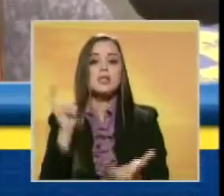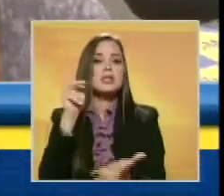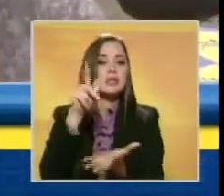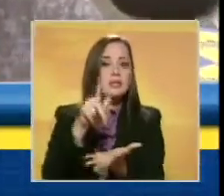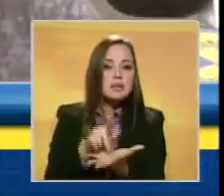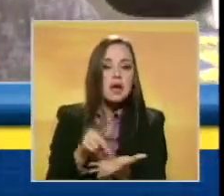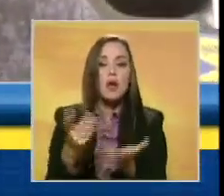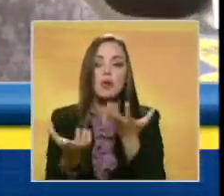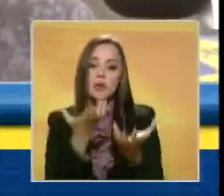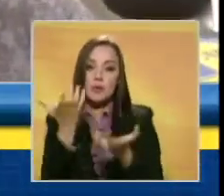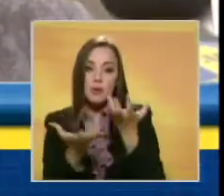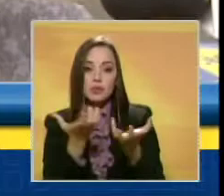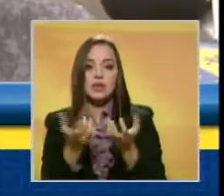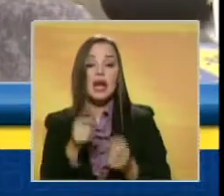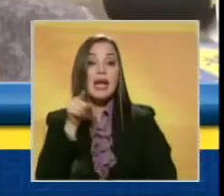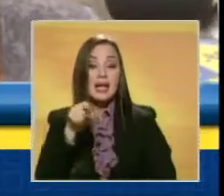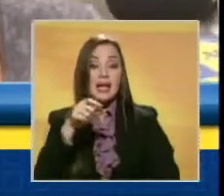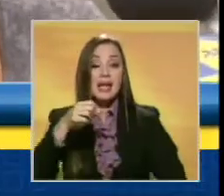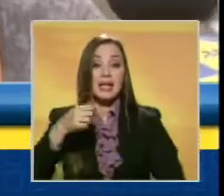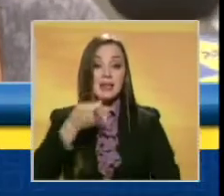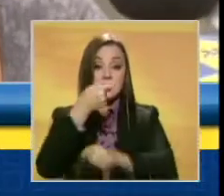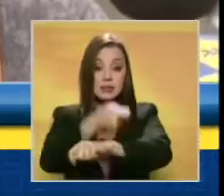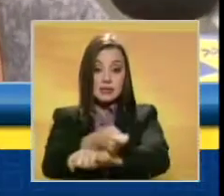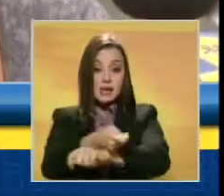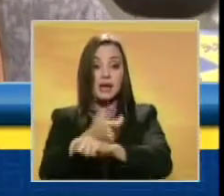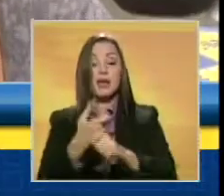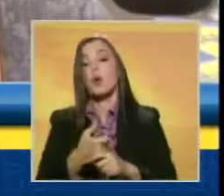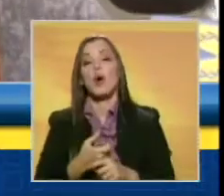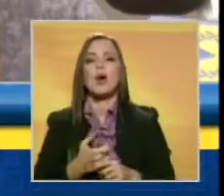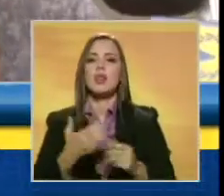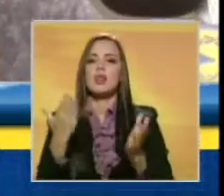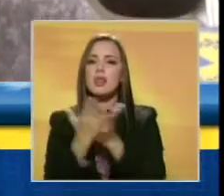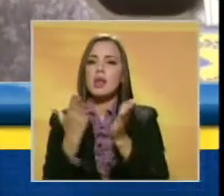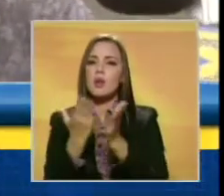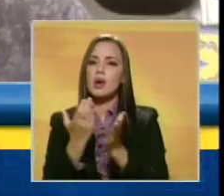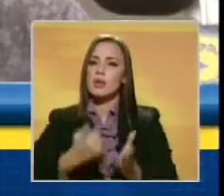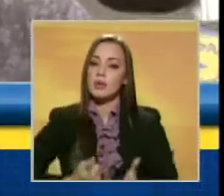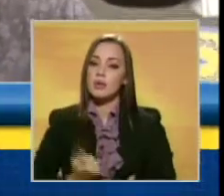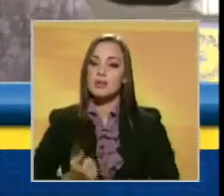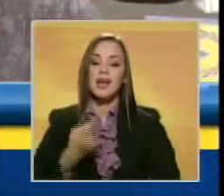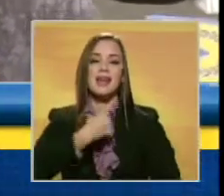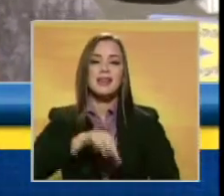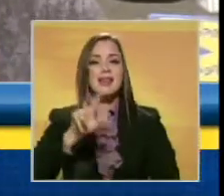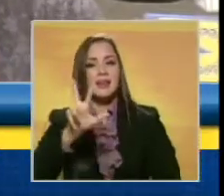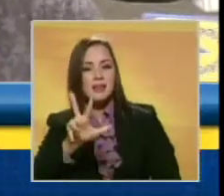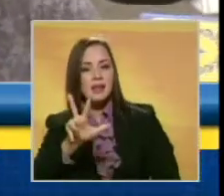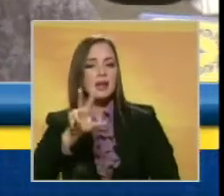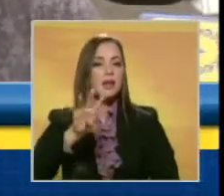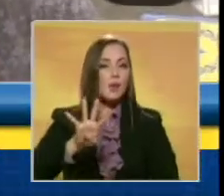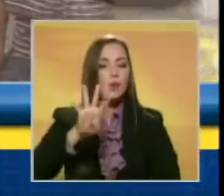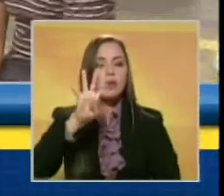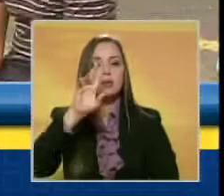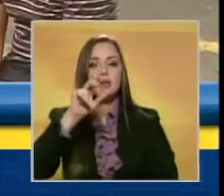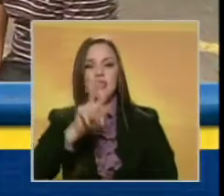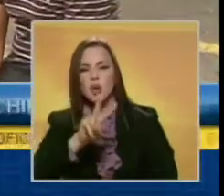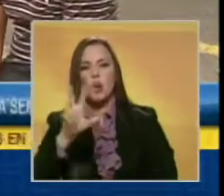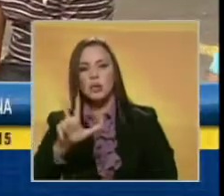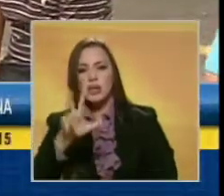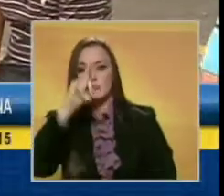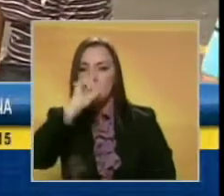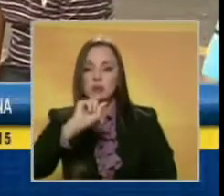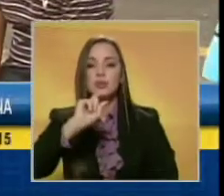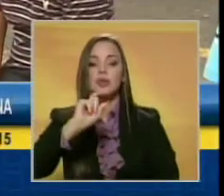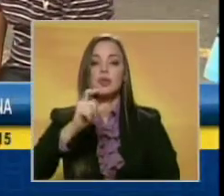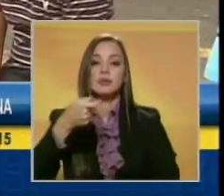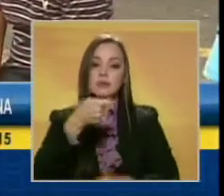estaba cocinando. Él es graduado de la YUPOL también. Tiene 3 años, 2 años graduado de la YUPOL. Familiares